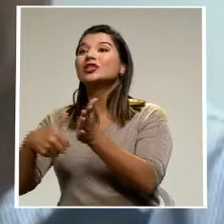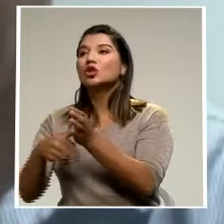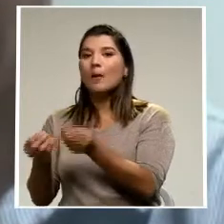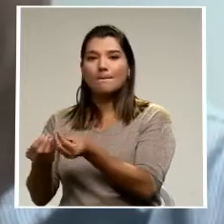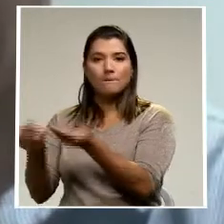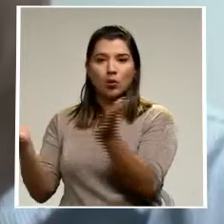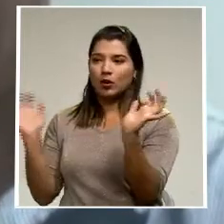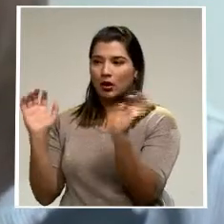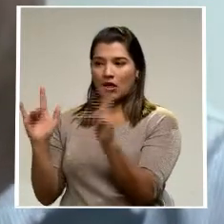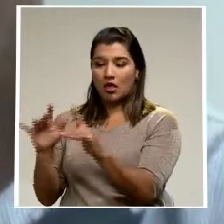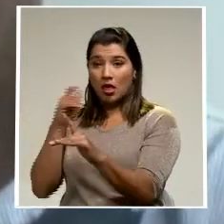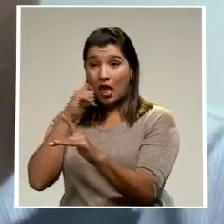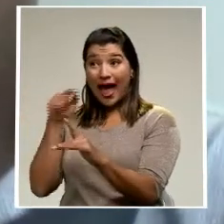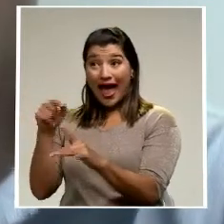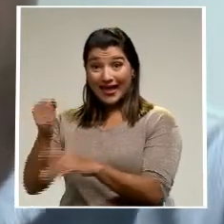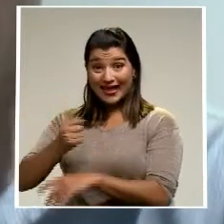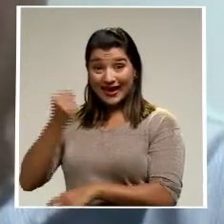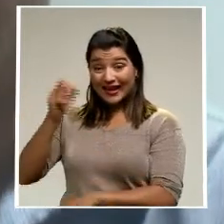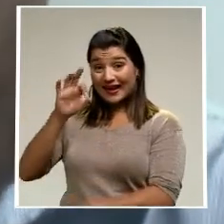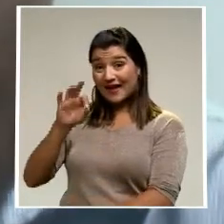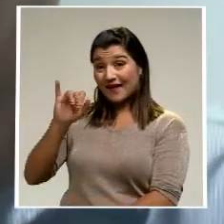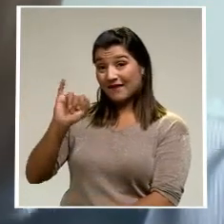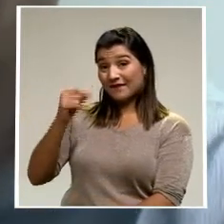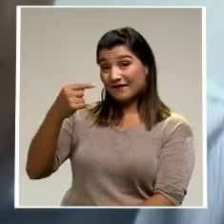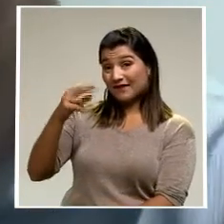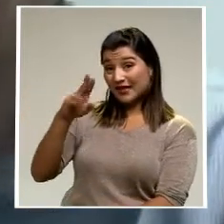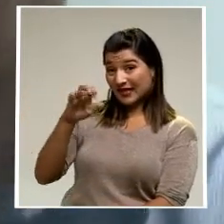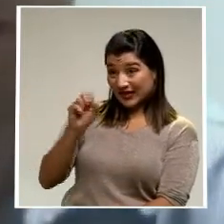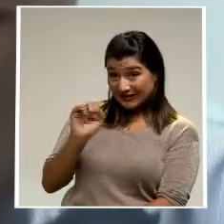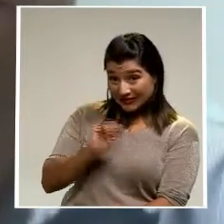el figuerismo. Así es, con una